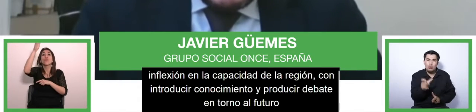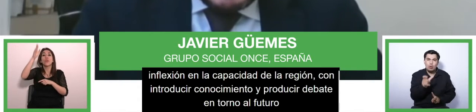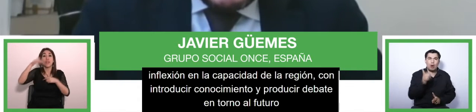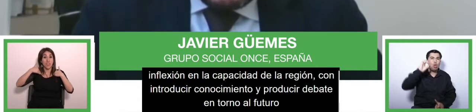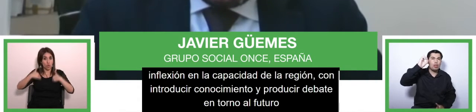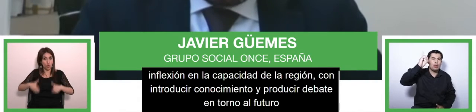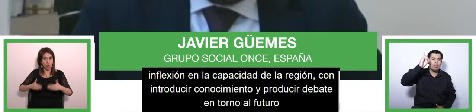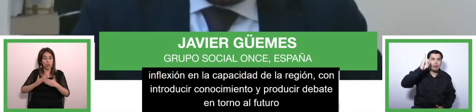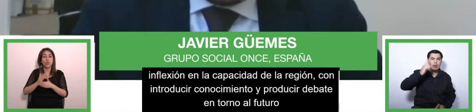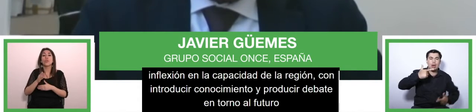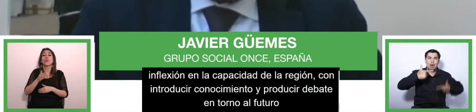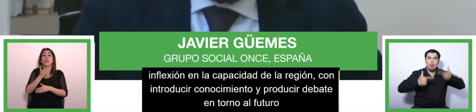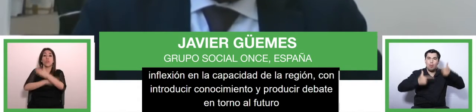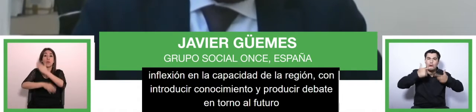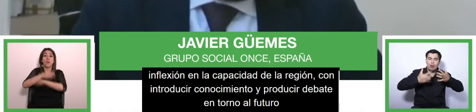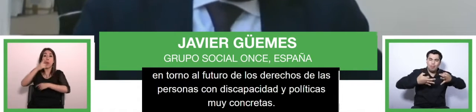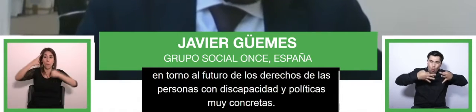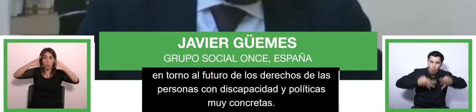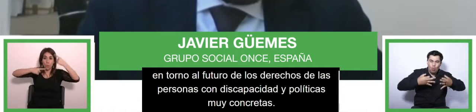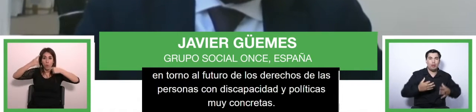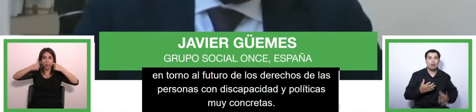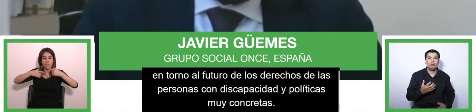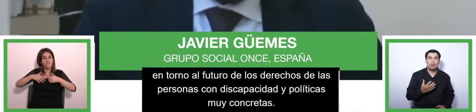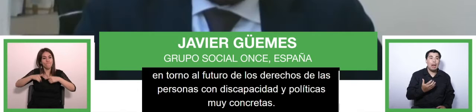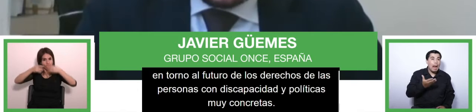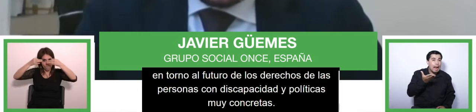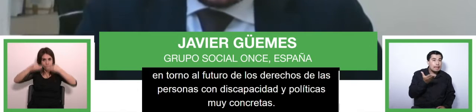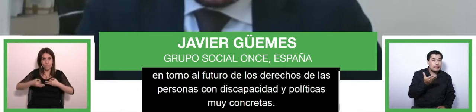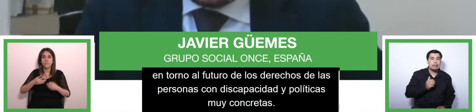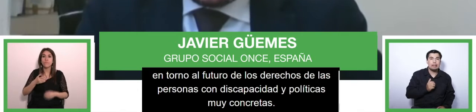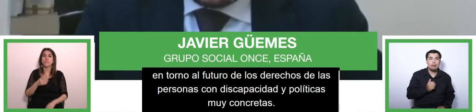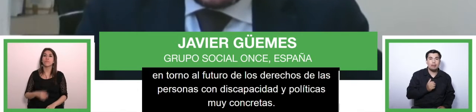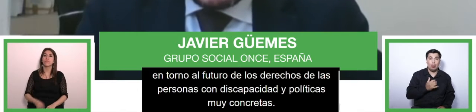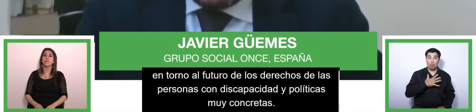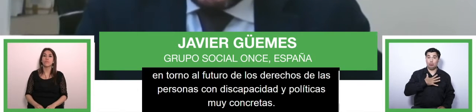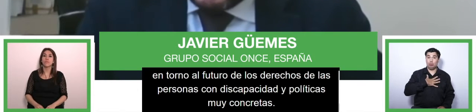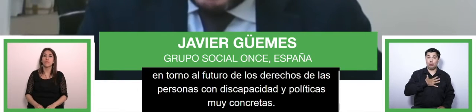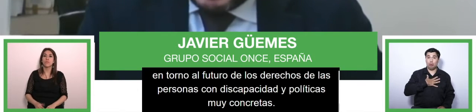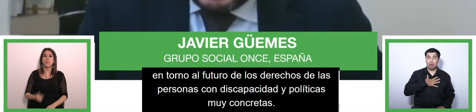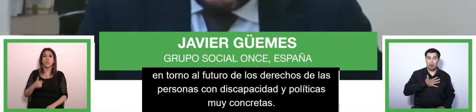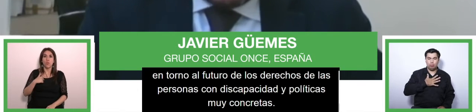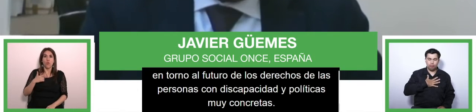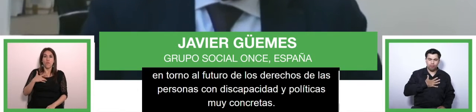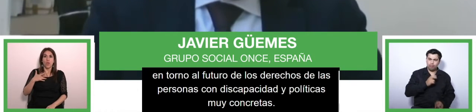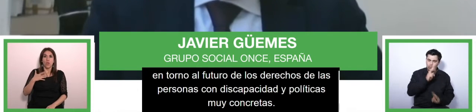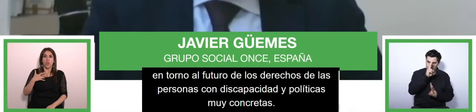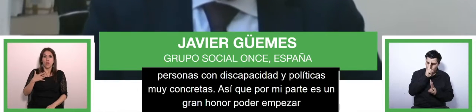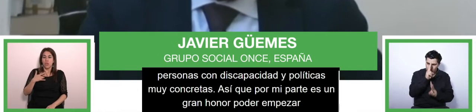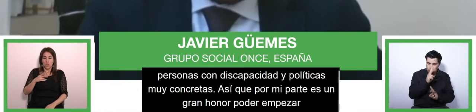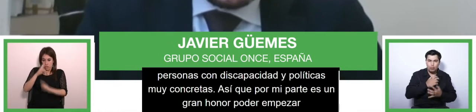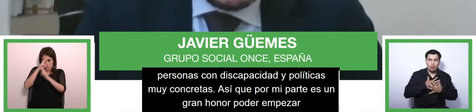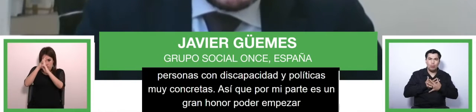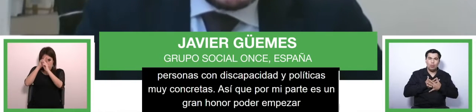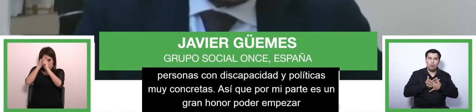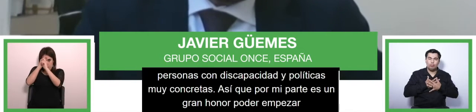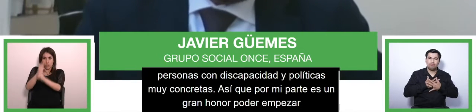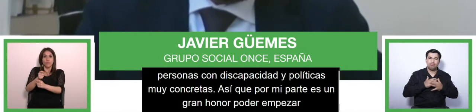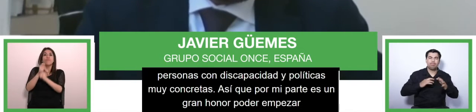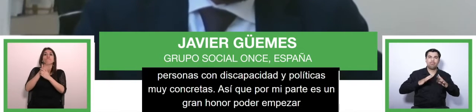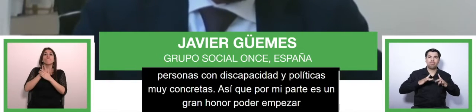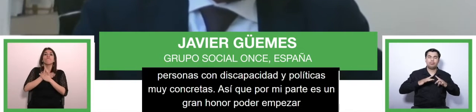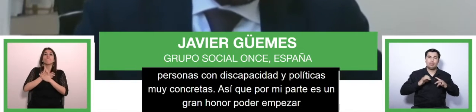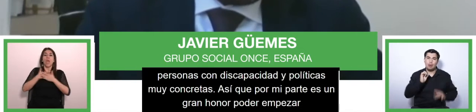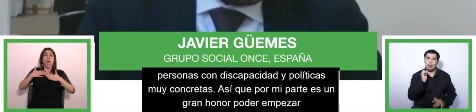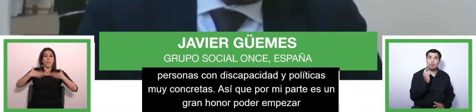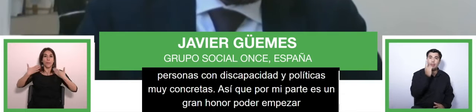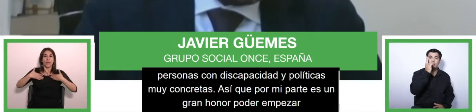que, por mi parte, es un gran honor poder empezar siendo el primer ponente de este